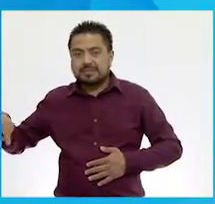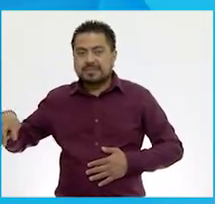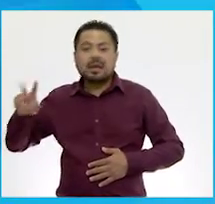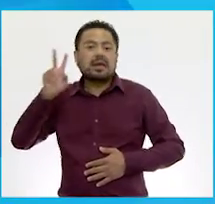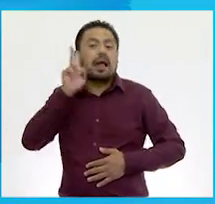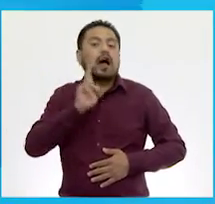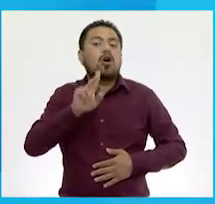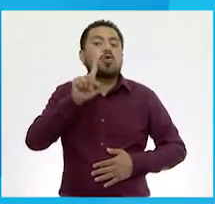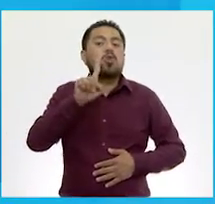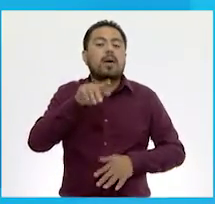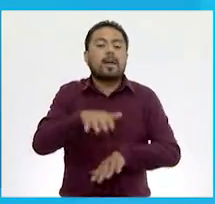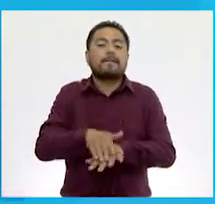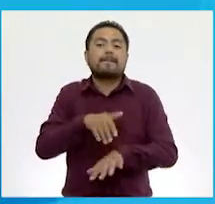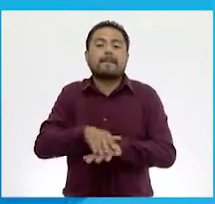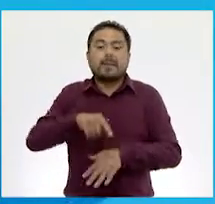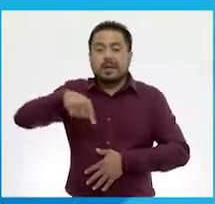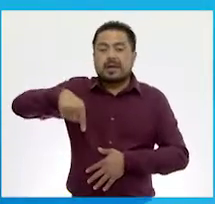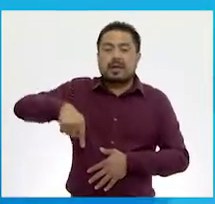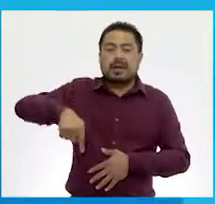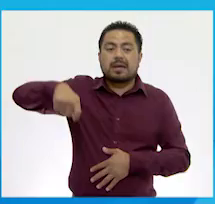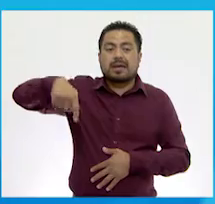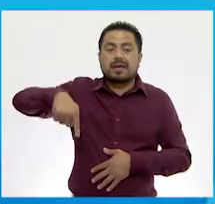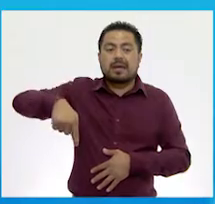¡A ver en un pie!